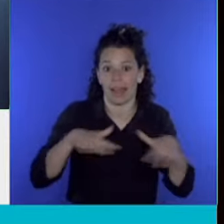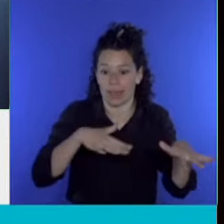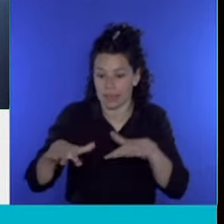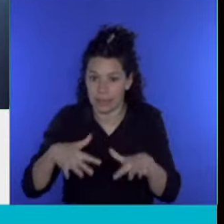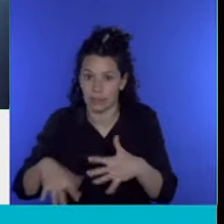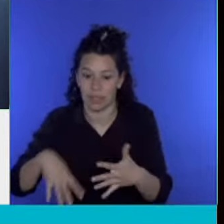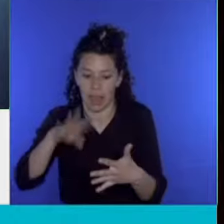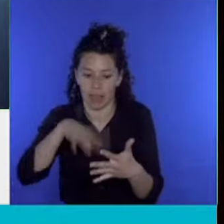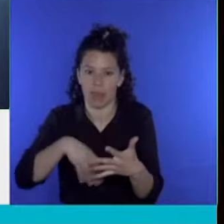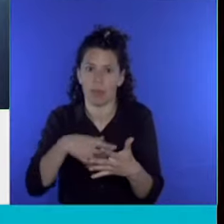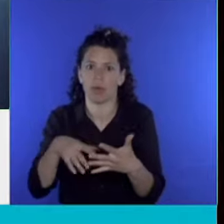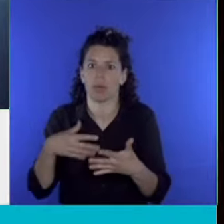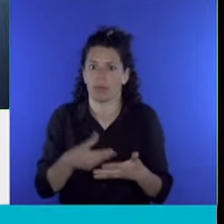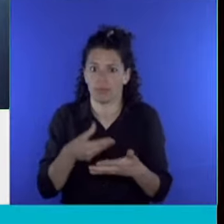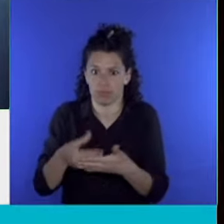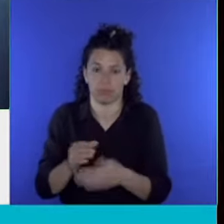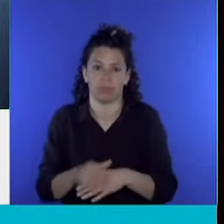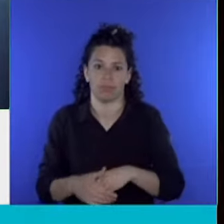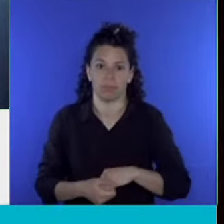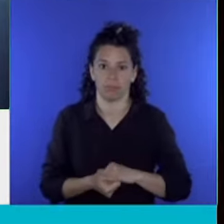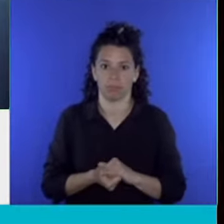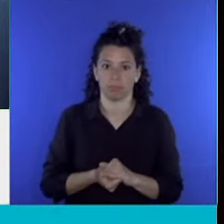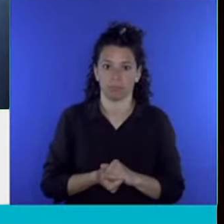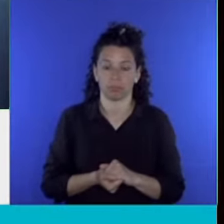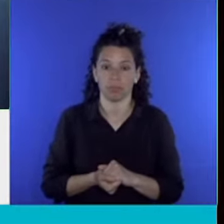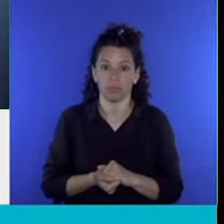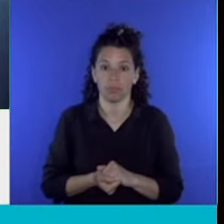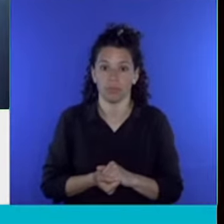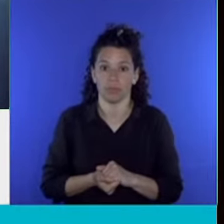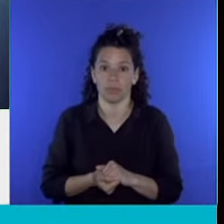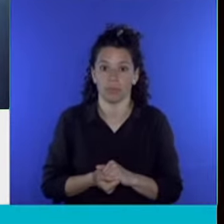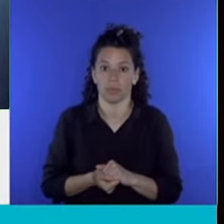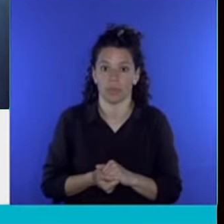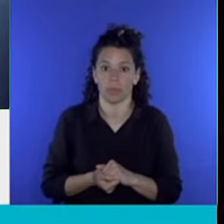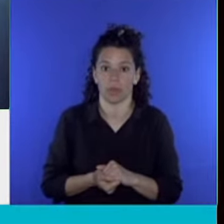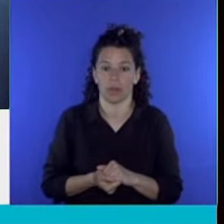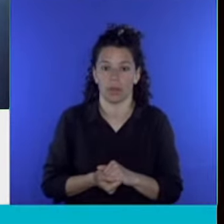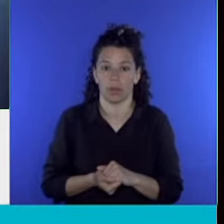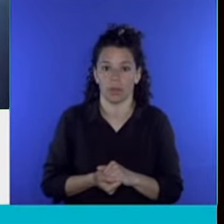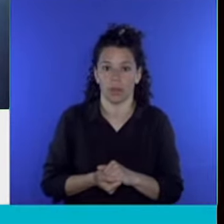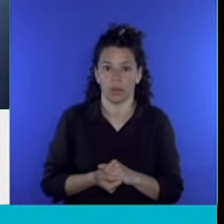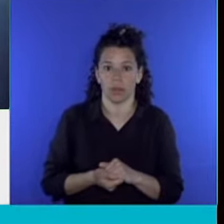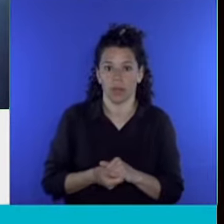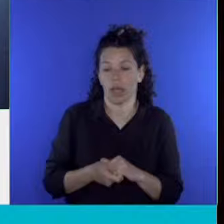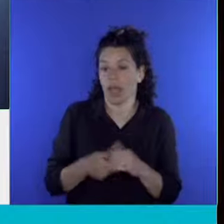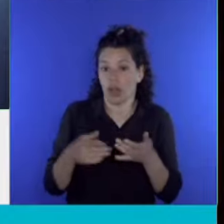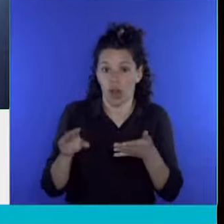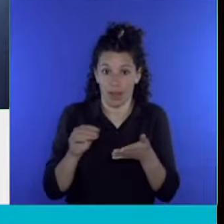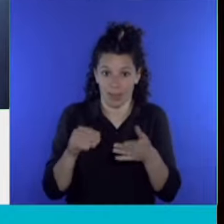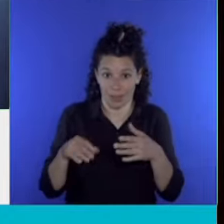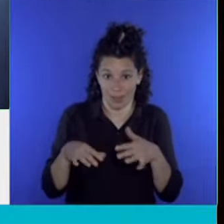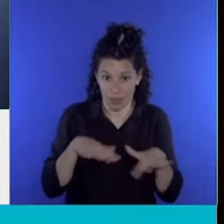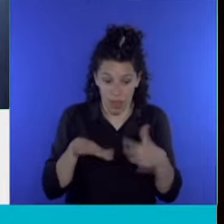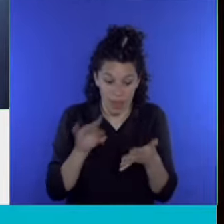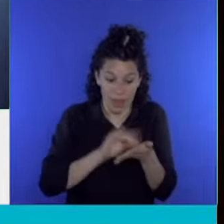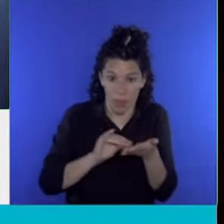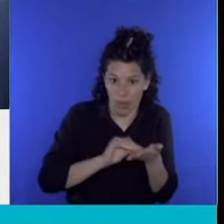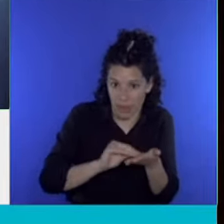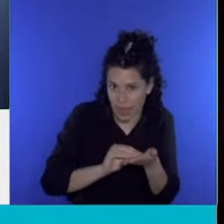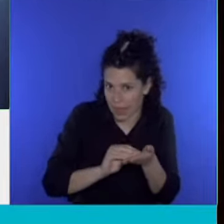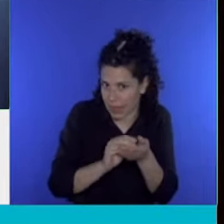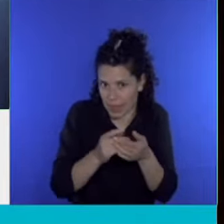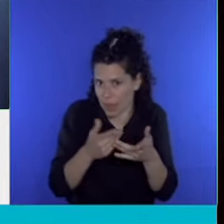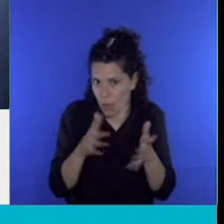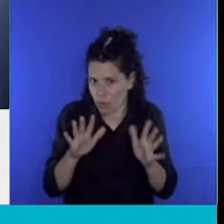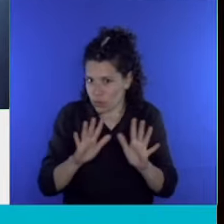programas sin que quede nada en cuestiones administrativas etcétera por